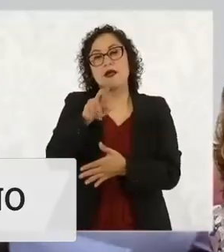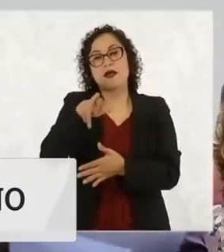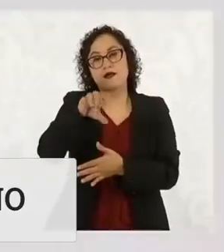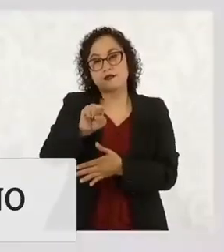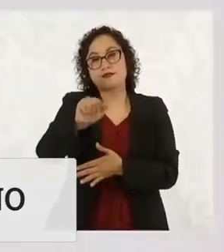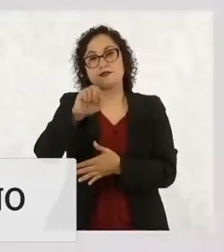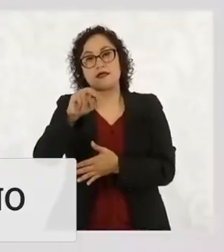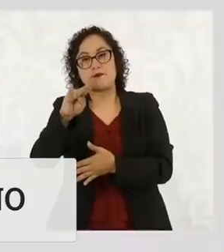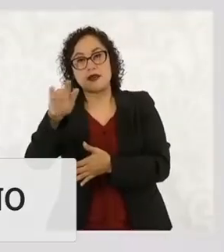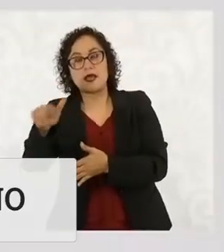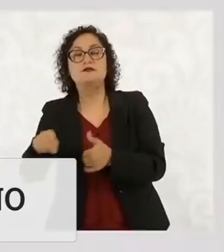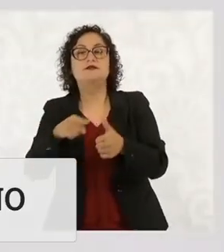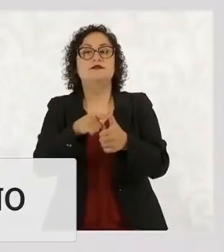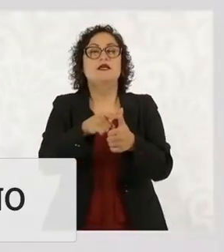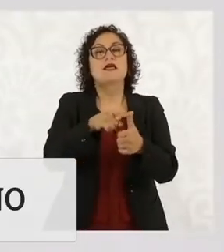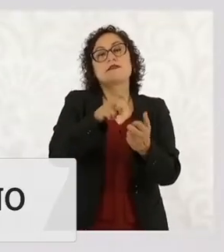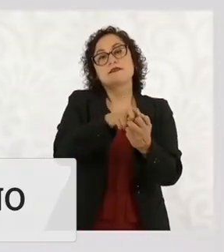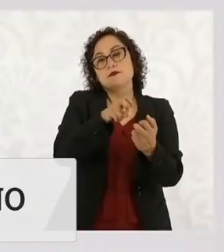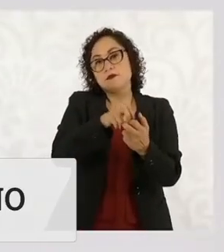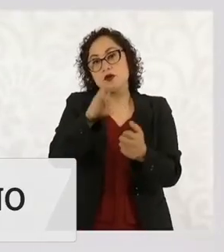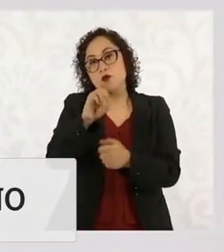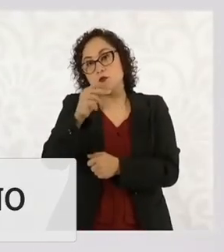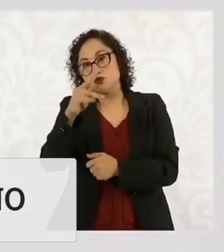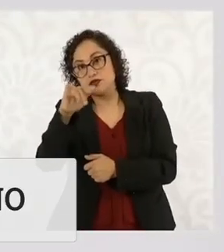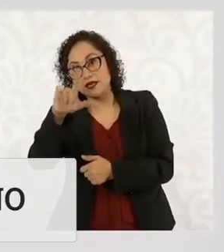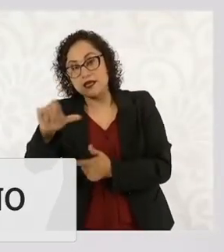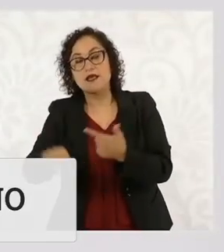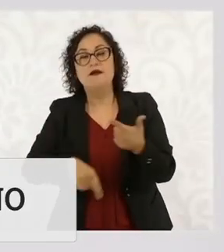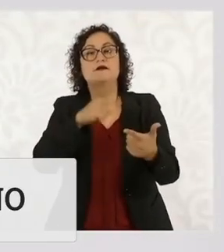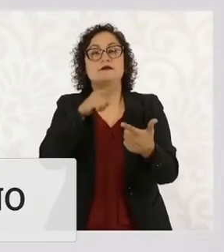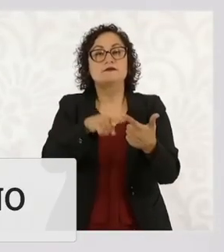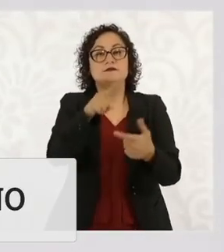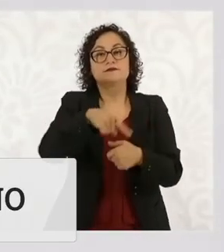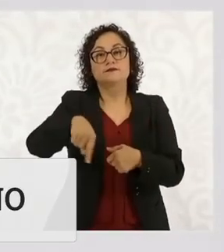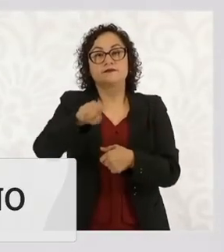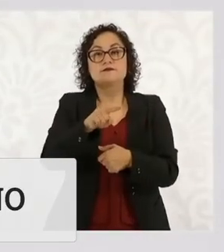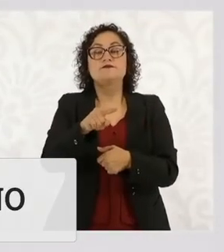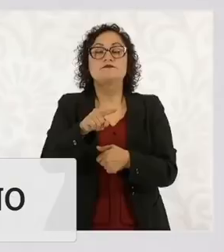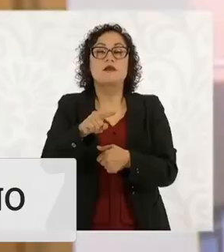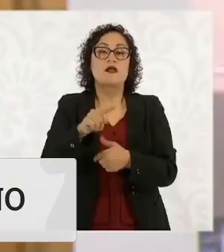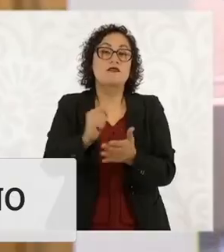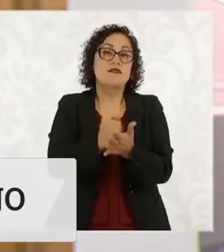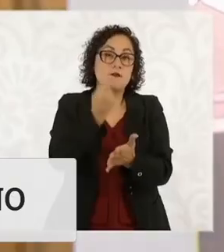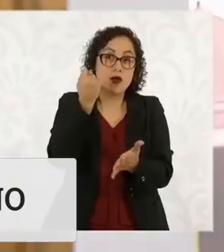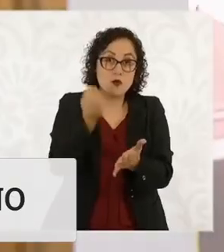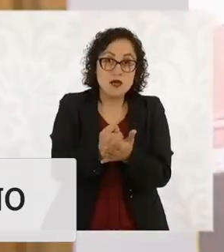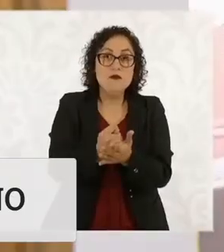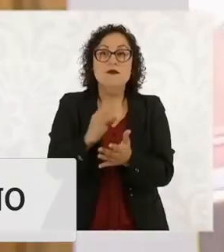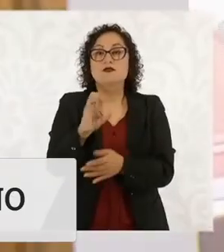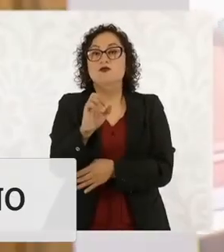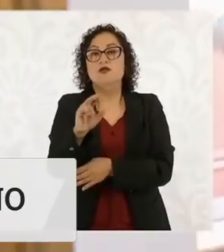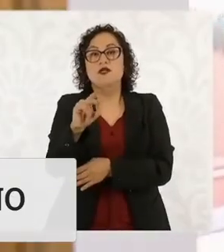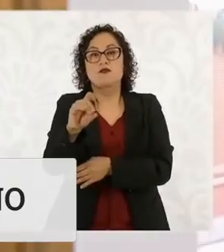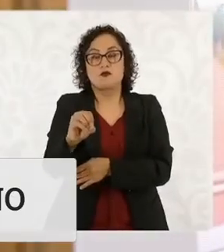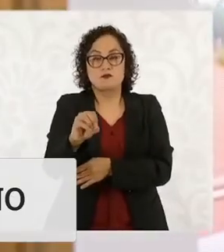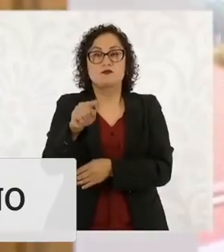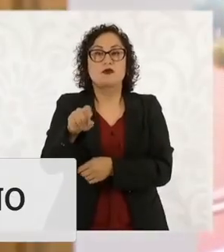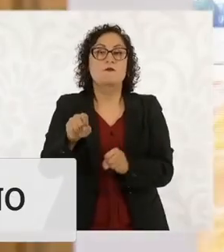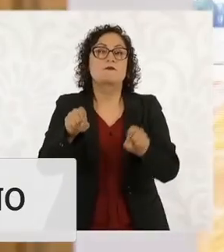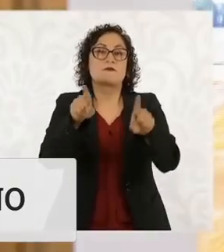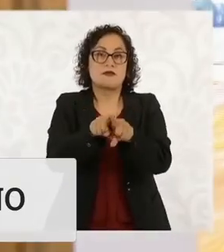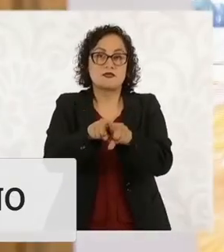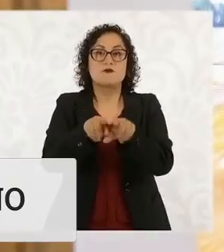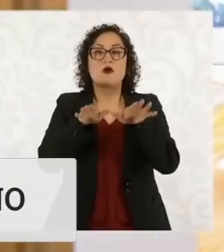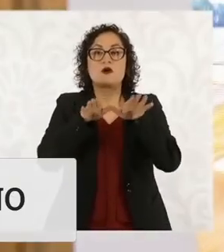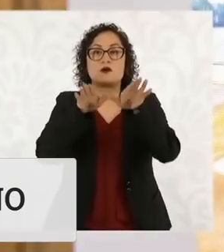Blas, Tepic, Compostela y el corredor del Golfo de México en Tamaulipas, así como la terminación de los